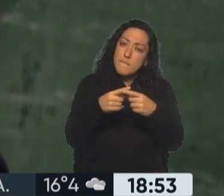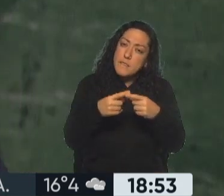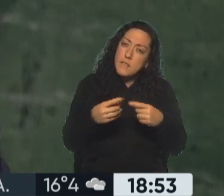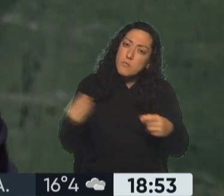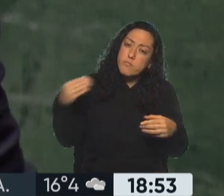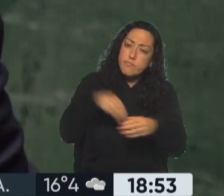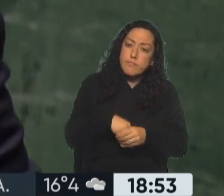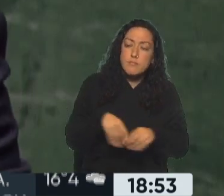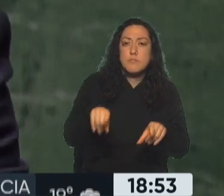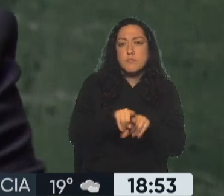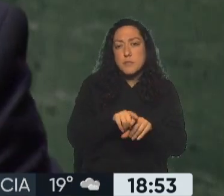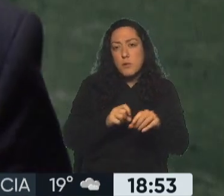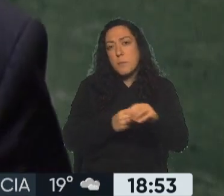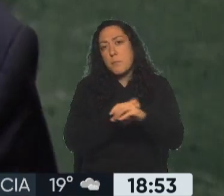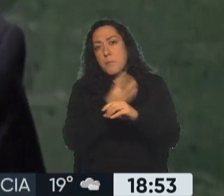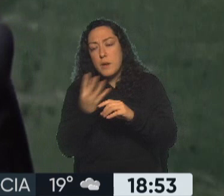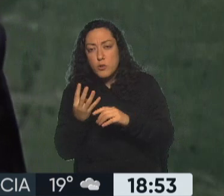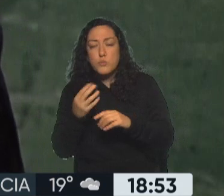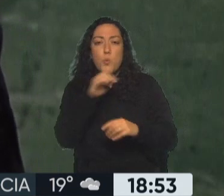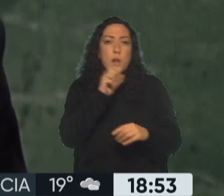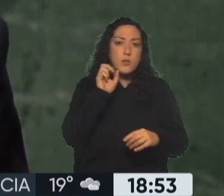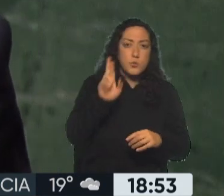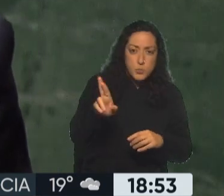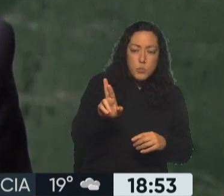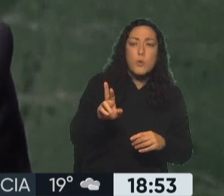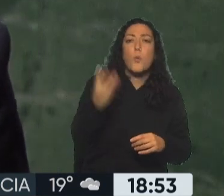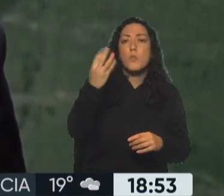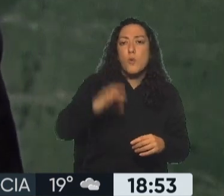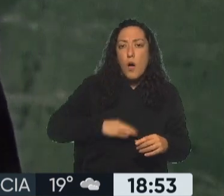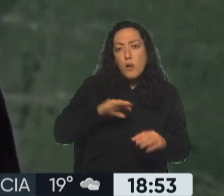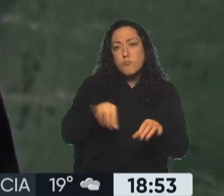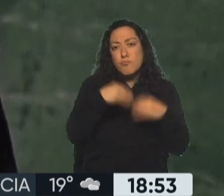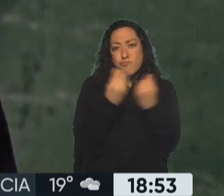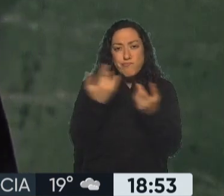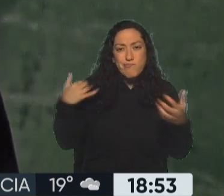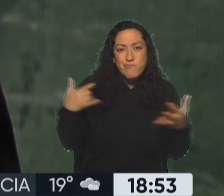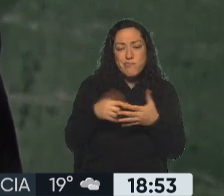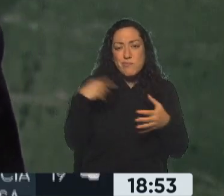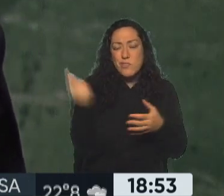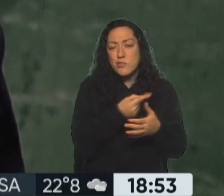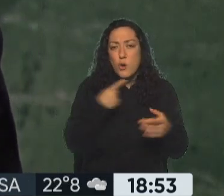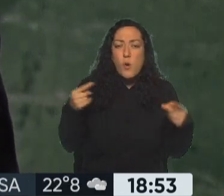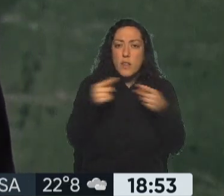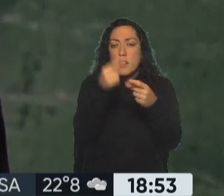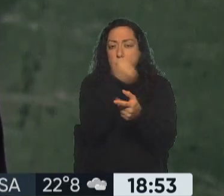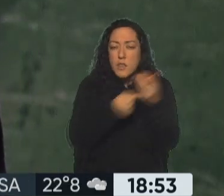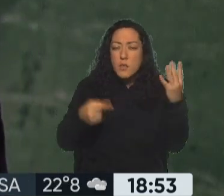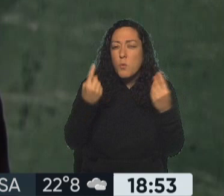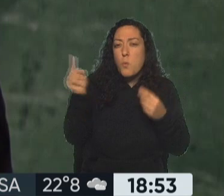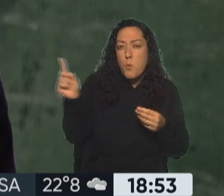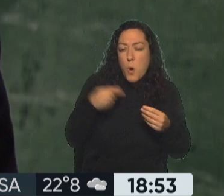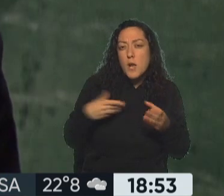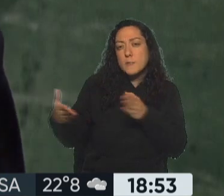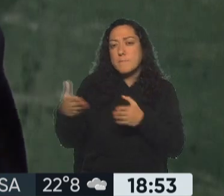plasmada en el Mercosur y en el UNASUR, en estos 4 años nos hemos propuesto retomar una senda